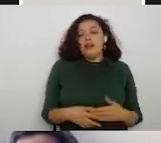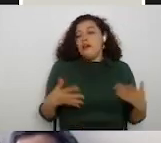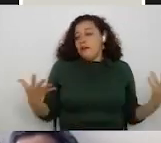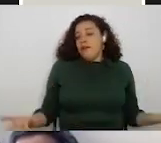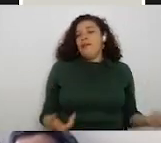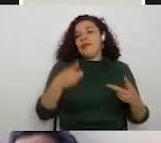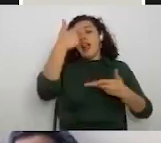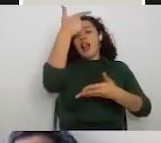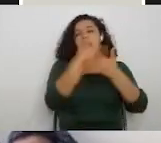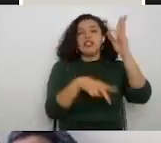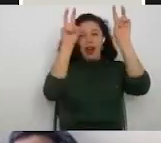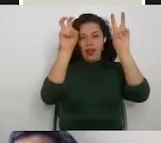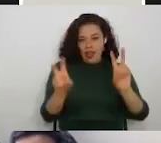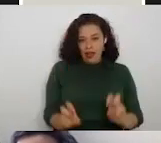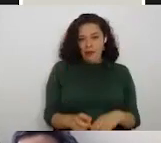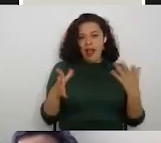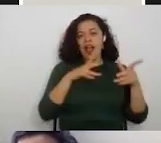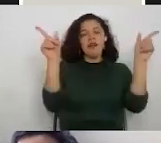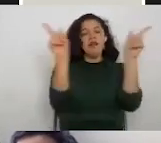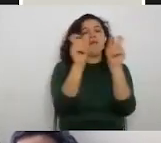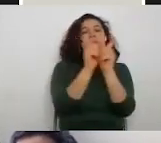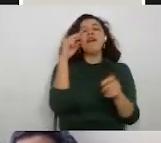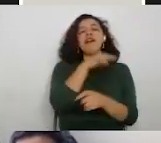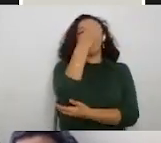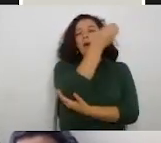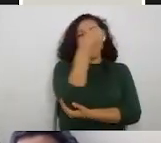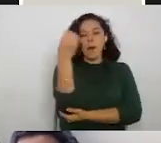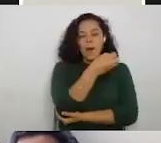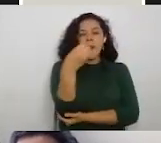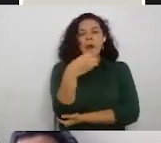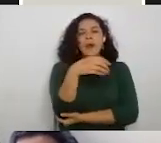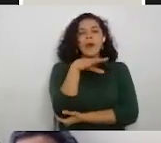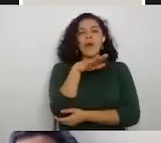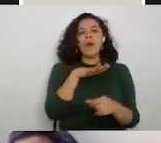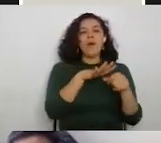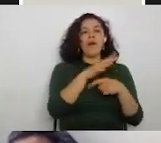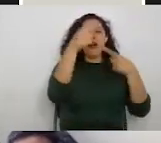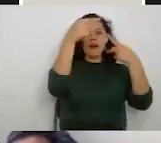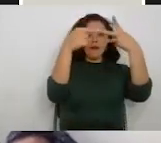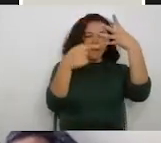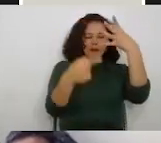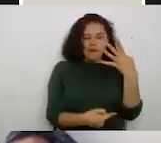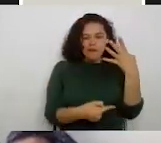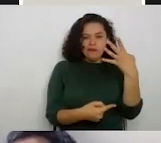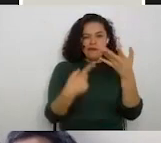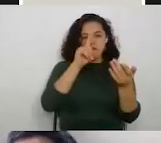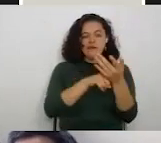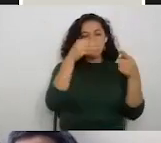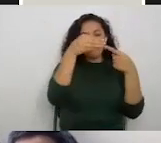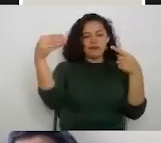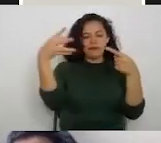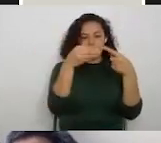pues se presenta de manera sintética y ordenada cuáles serían los apartados que conforman el